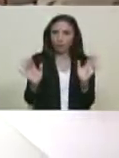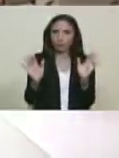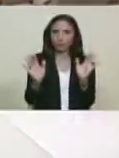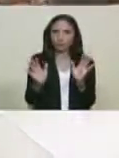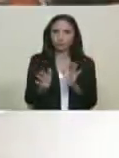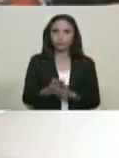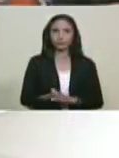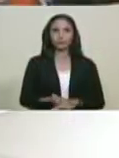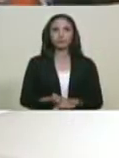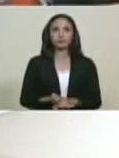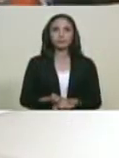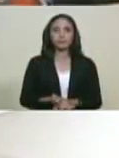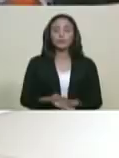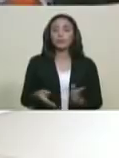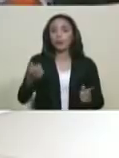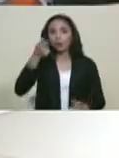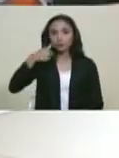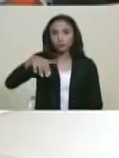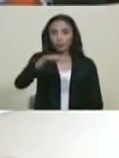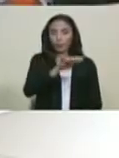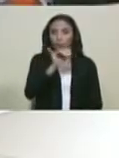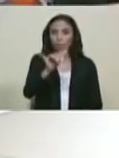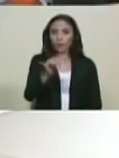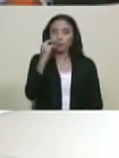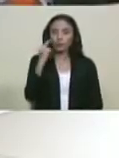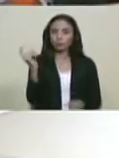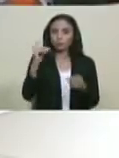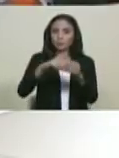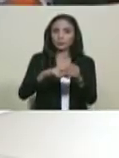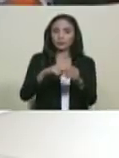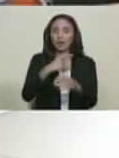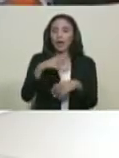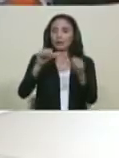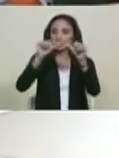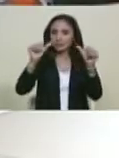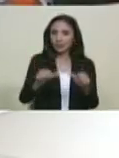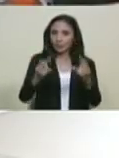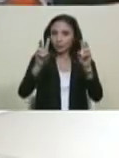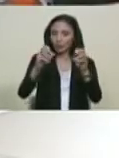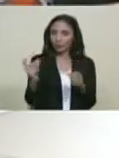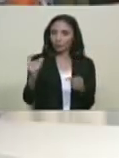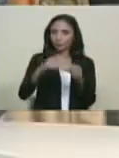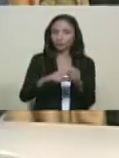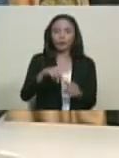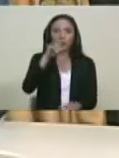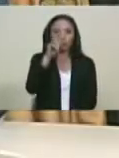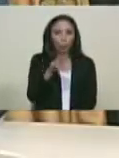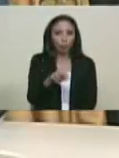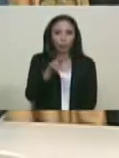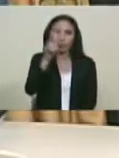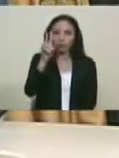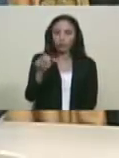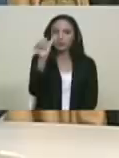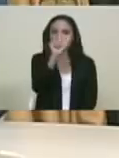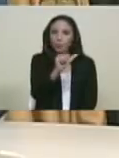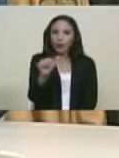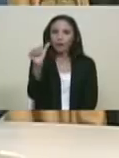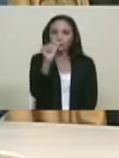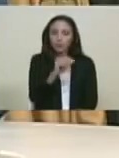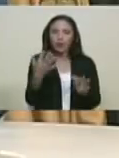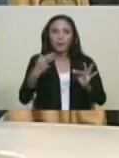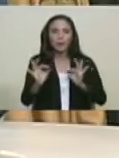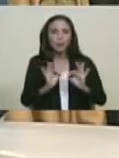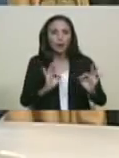quiero que nuestro pueblo se incorpore de manera efectiva a todo este sistema día por día durante esta semana vamos a ir preparando